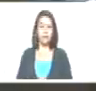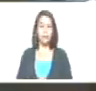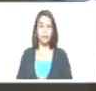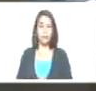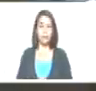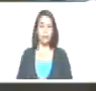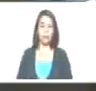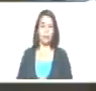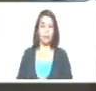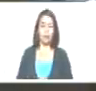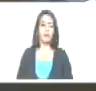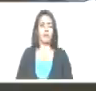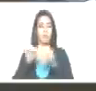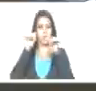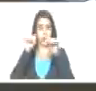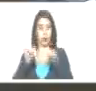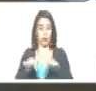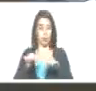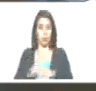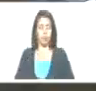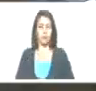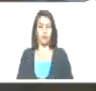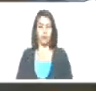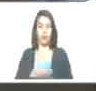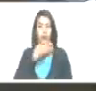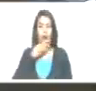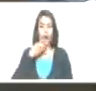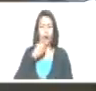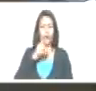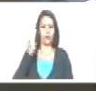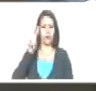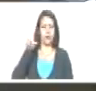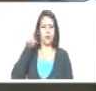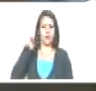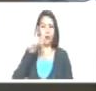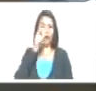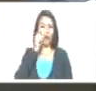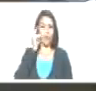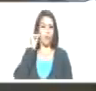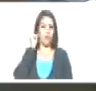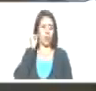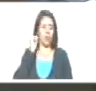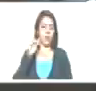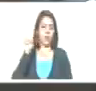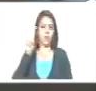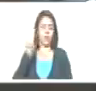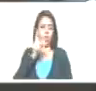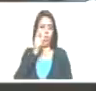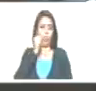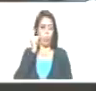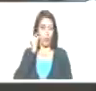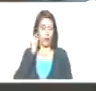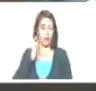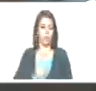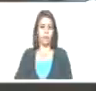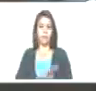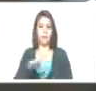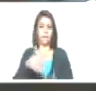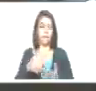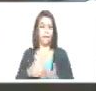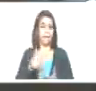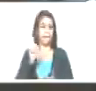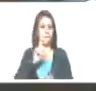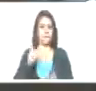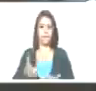Hoy la juventud venezolana, los hombres y las mujeres venezolanos y venezolanas, no podemos permitir